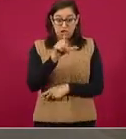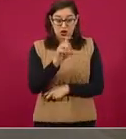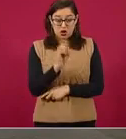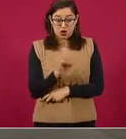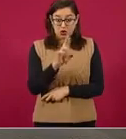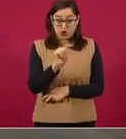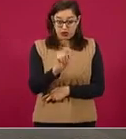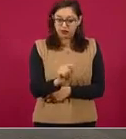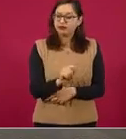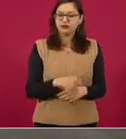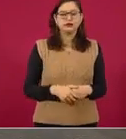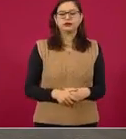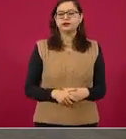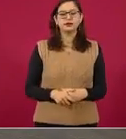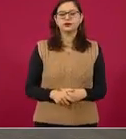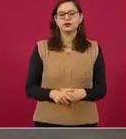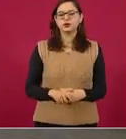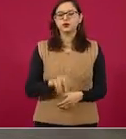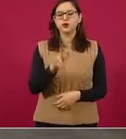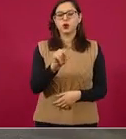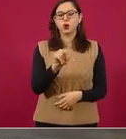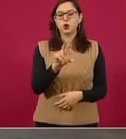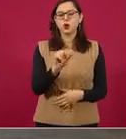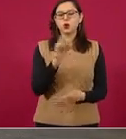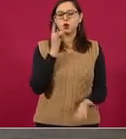y no son los